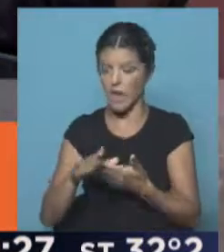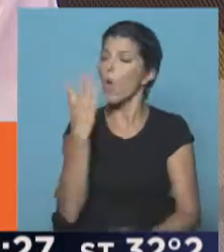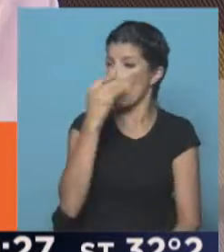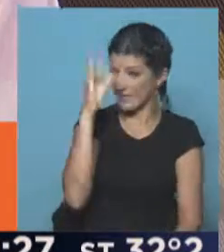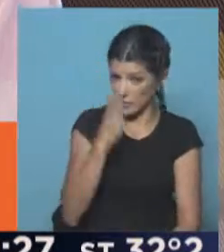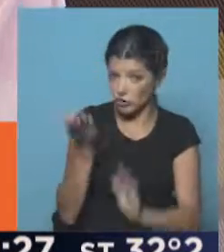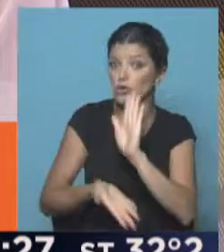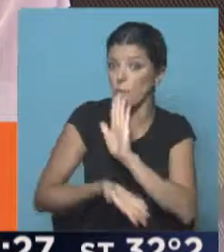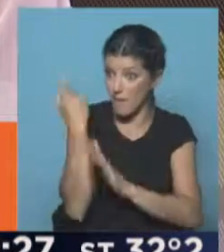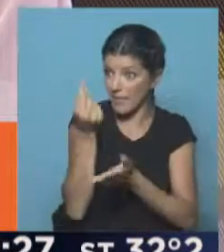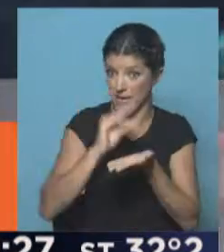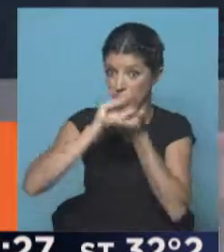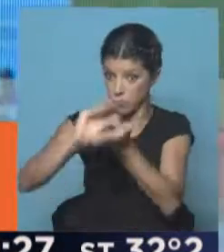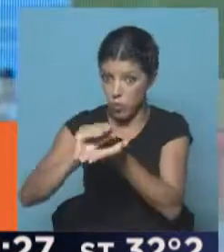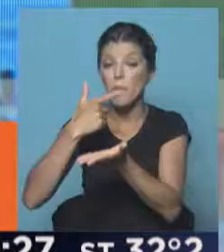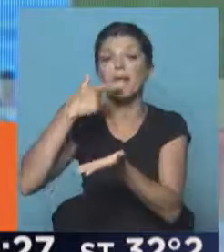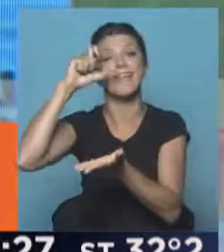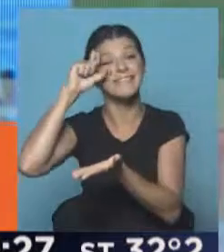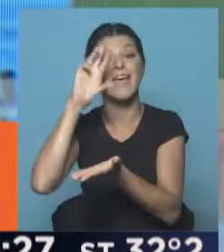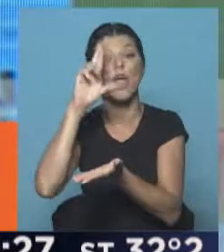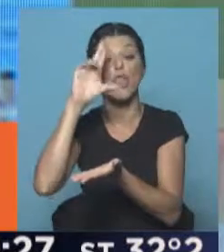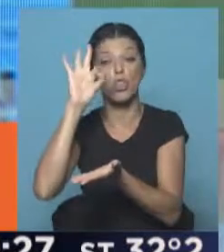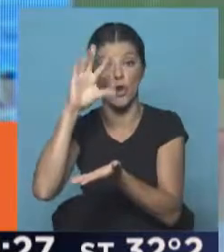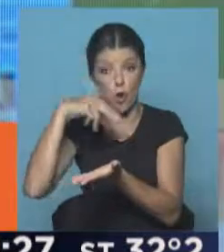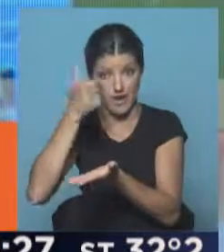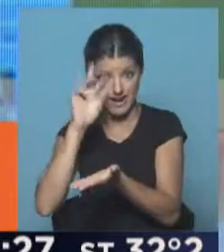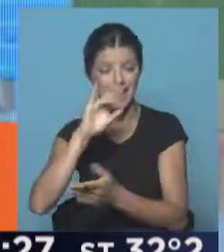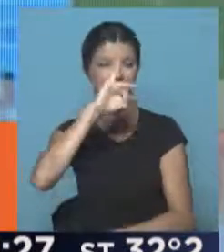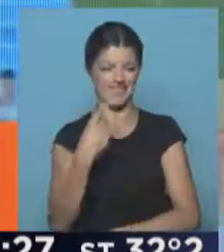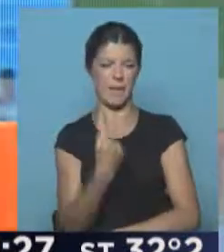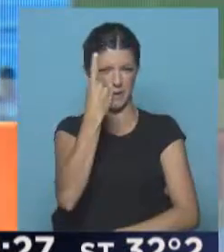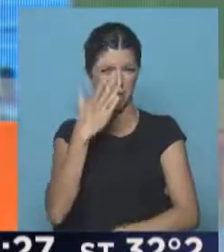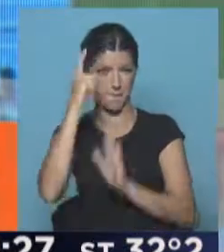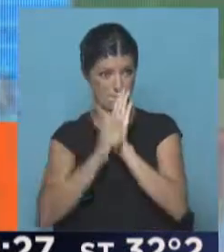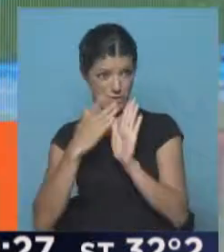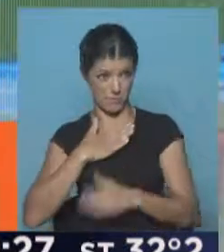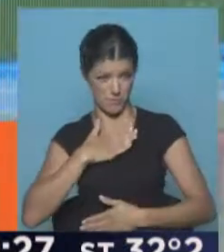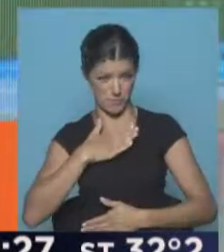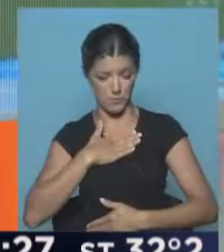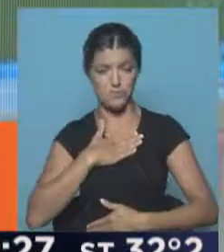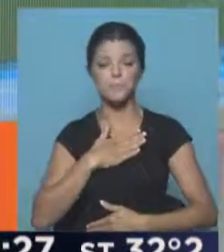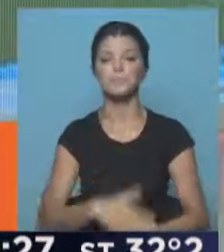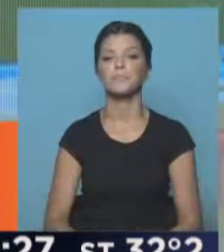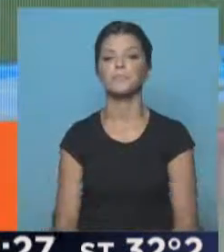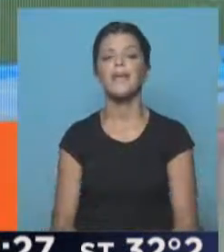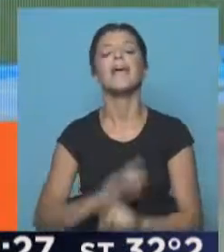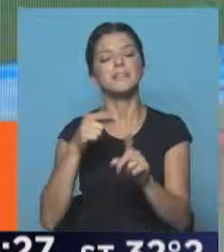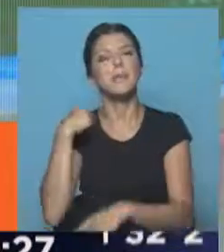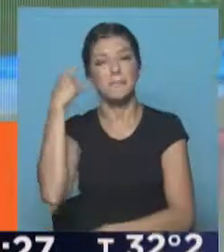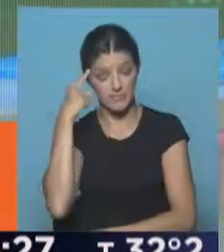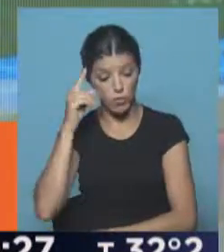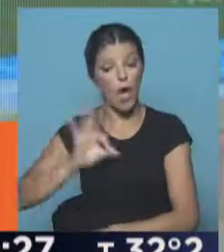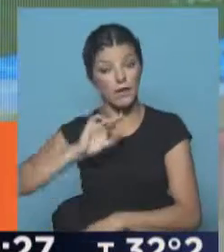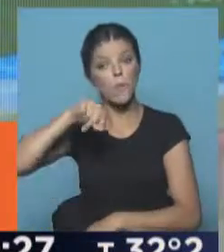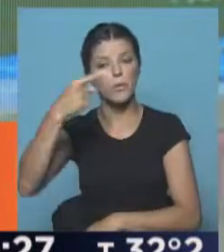aumento del presupuesto 40 por ciento aumento del presupuesto en este presupuesto que es el primer presupuesto nuestro y pensando en todo lo que hay que hacer el próximo